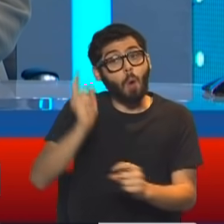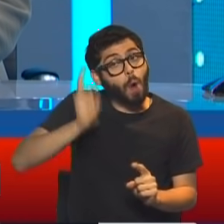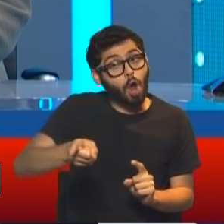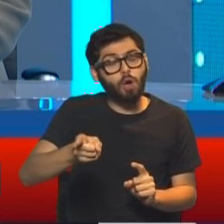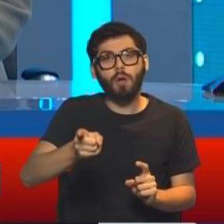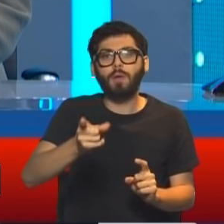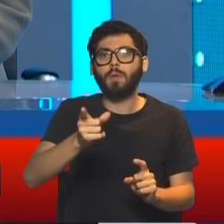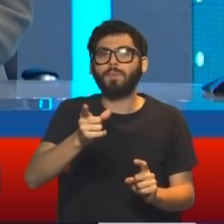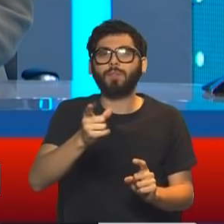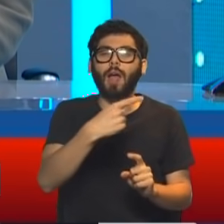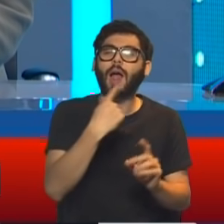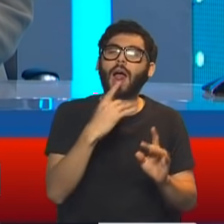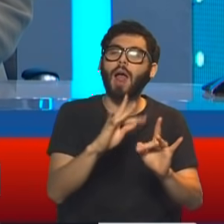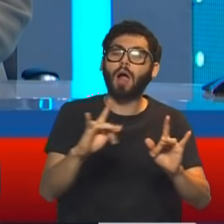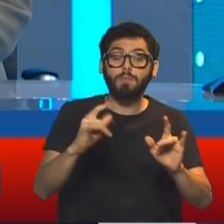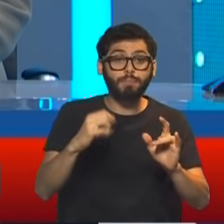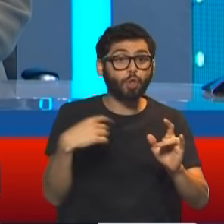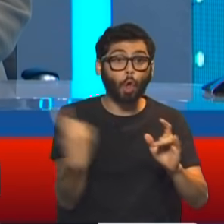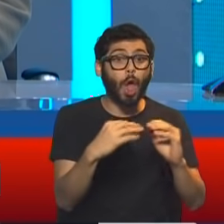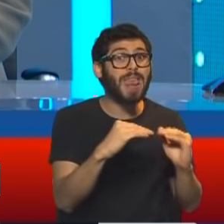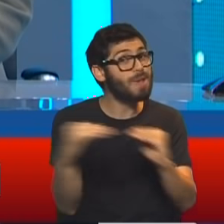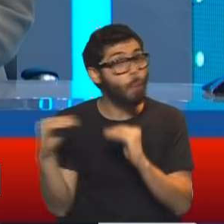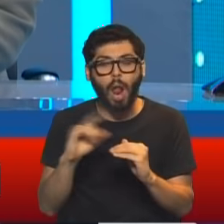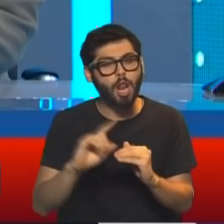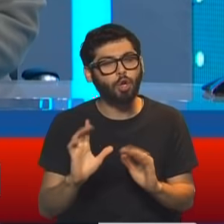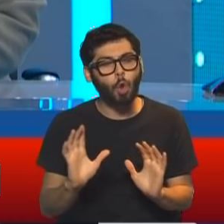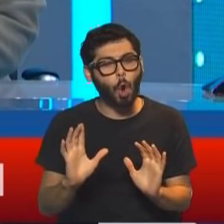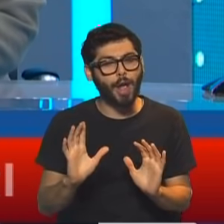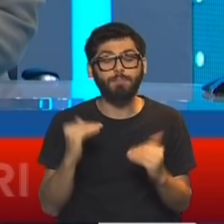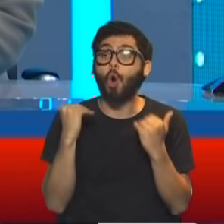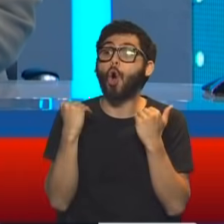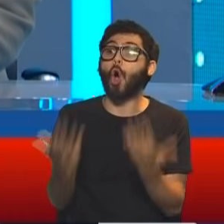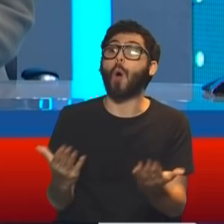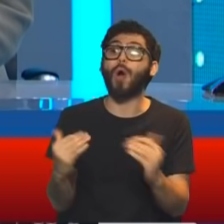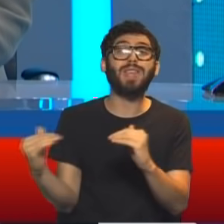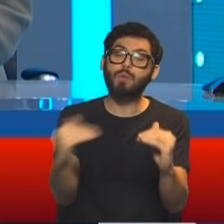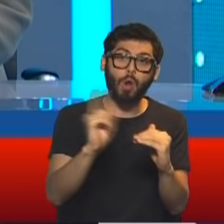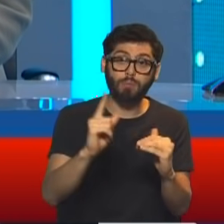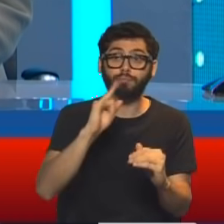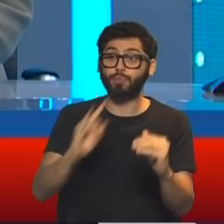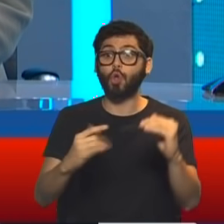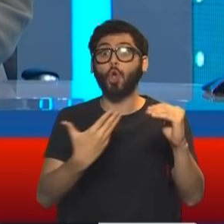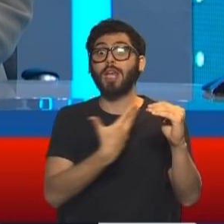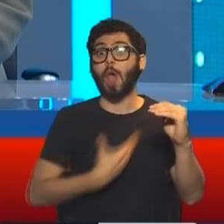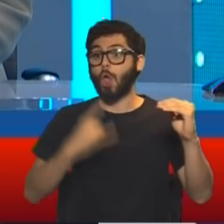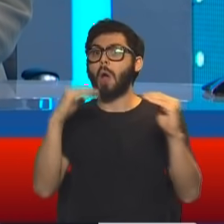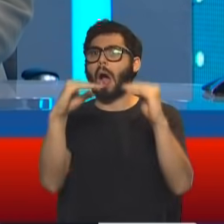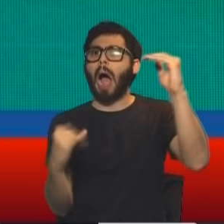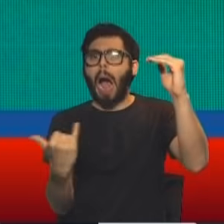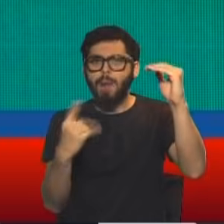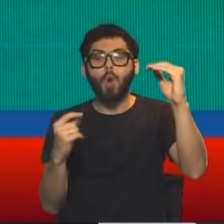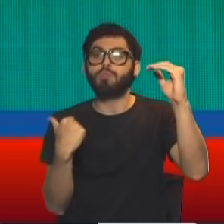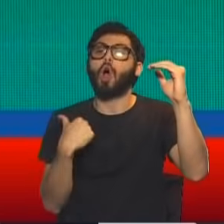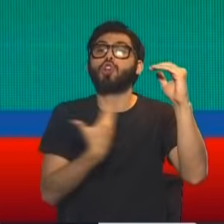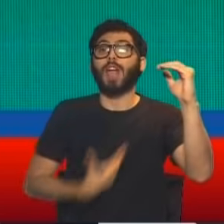del mismo lugar. Que no todas las personas tienen las mismas oportunidades y que el Estado es el que se tiene que ocupar de igualar esas oportunidades. La idea de la meritocracia, ¿no? Es